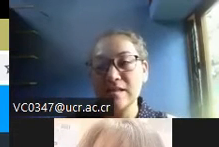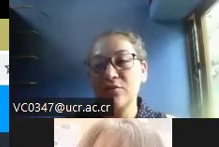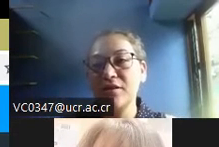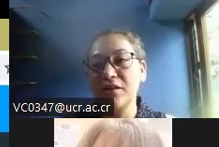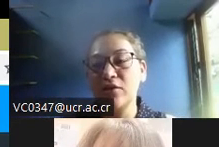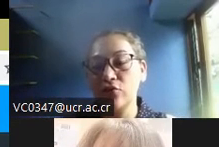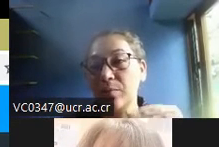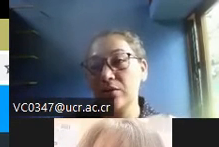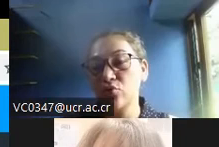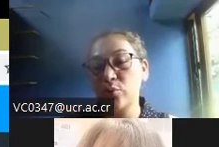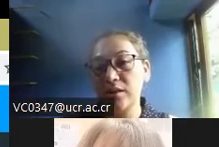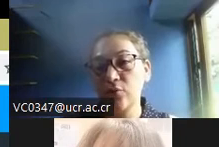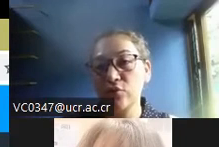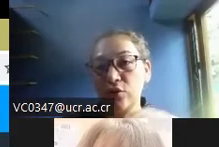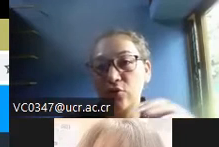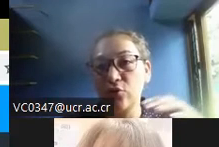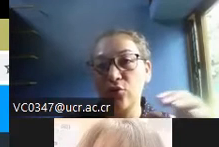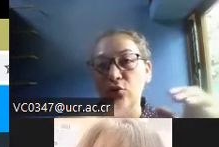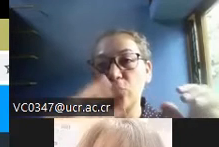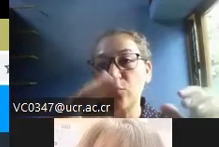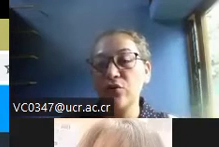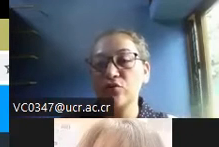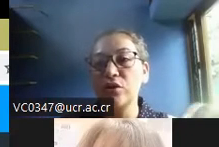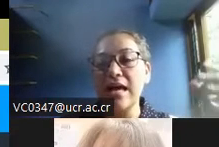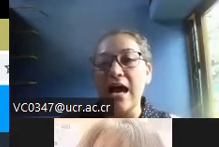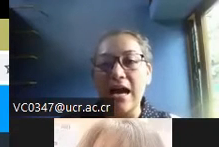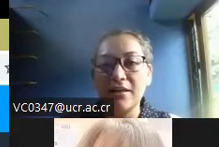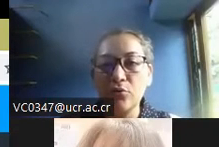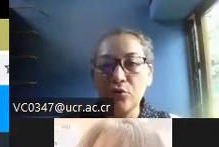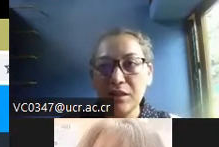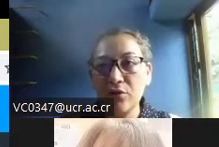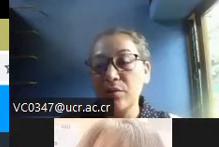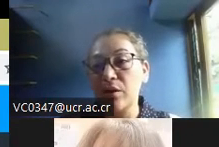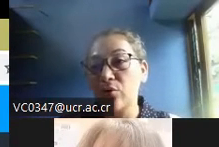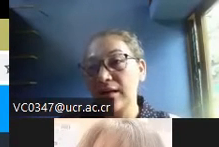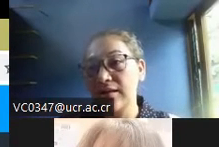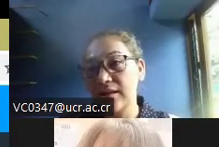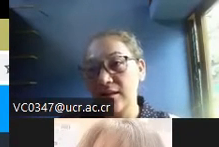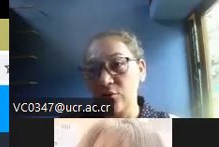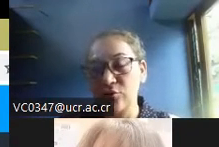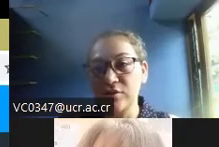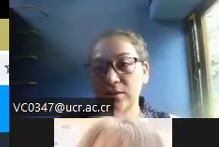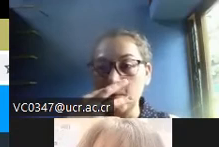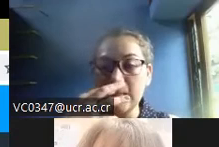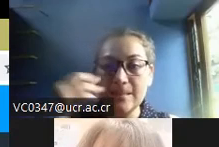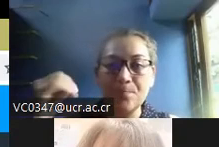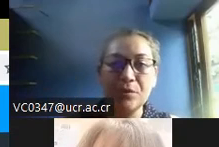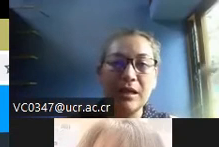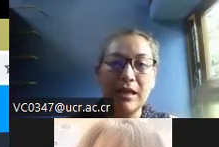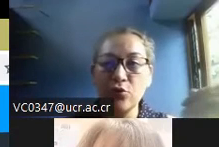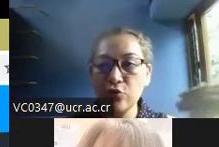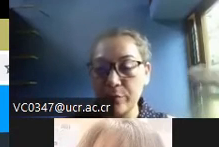vamos a analizarlos al final, no solamente su objetivo, sino cómo fueron construidos. Hay algunos videos de mejor calidad que otros.